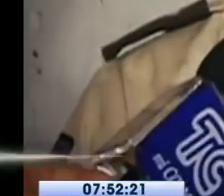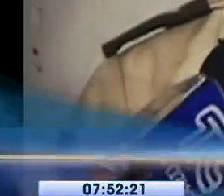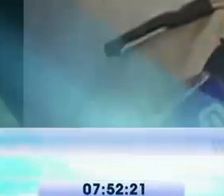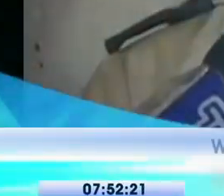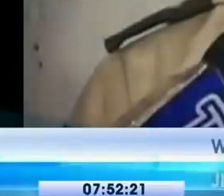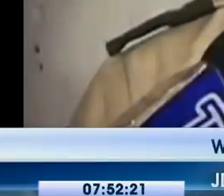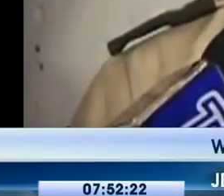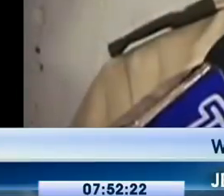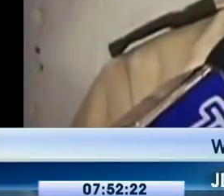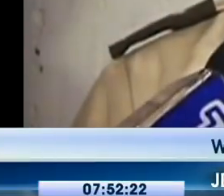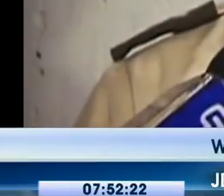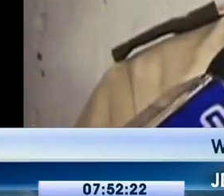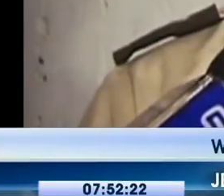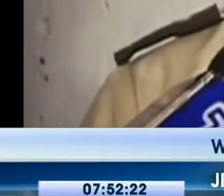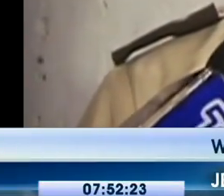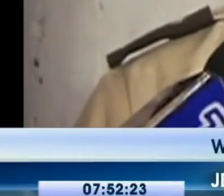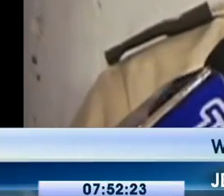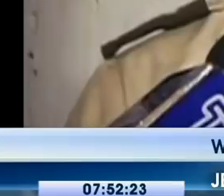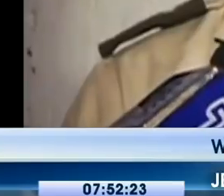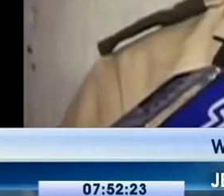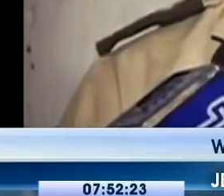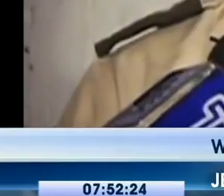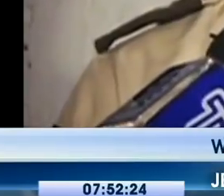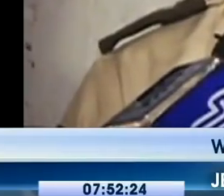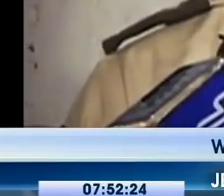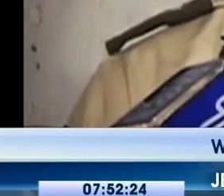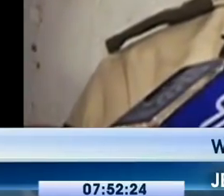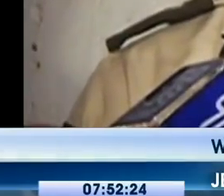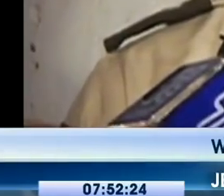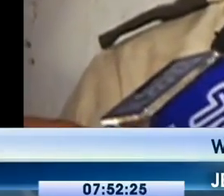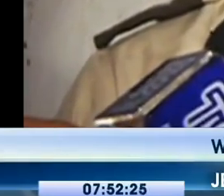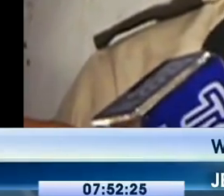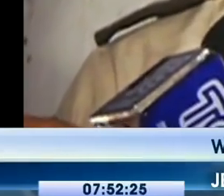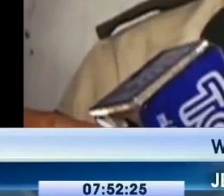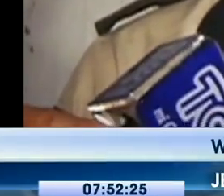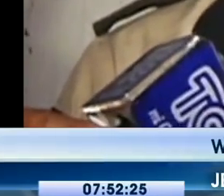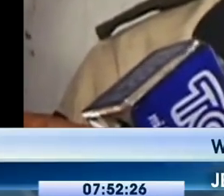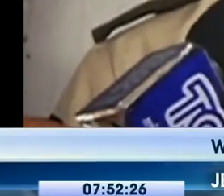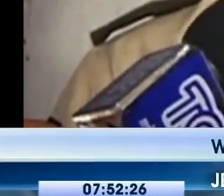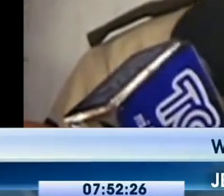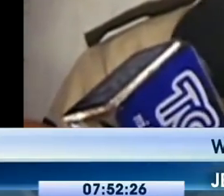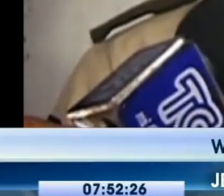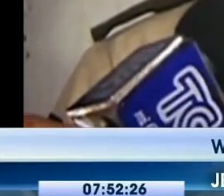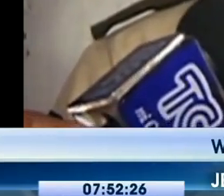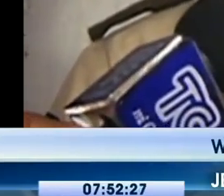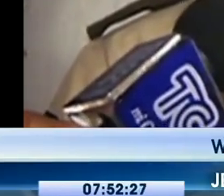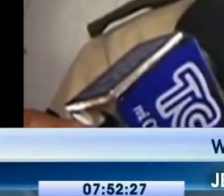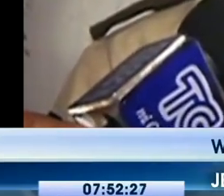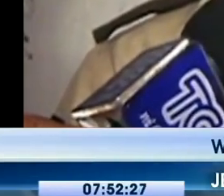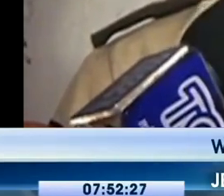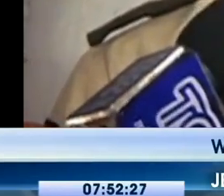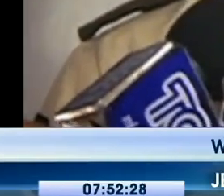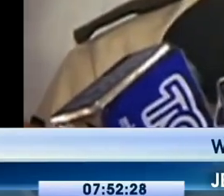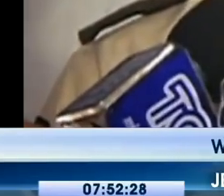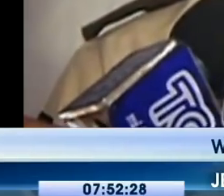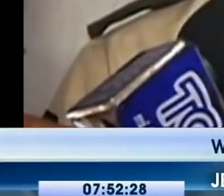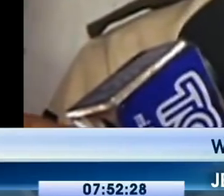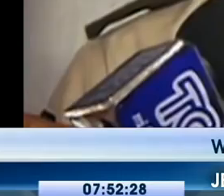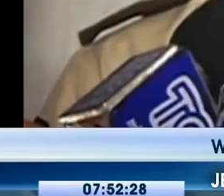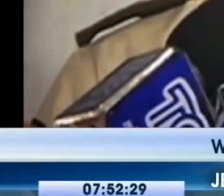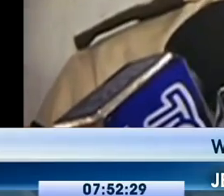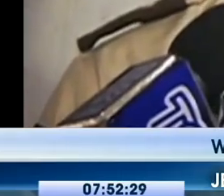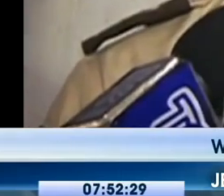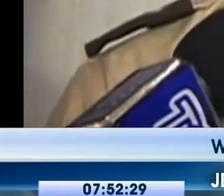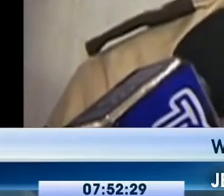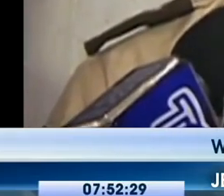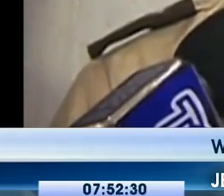de una persona que ha estado haciendo unos trabajos de mecánica a un bus. Aparentemente sufre algún daño las